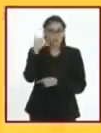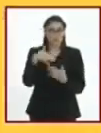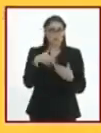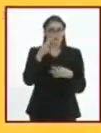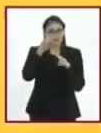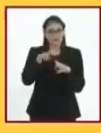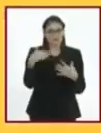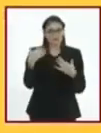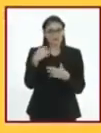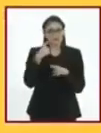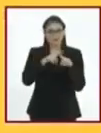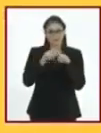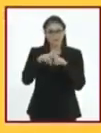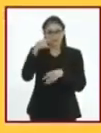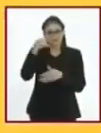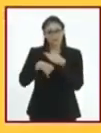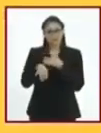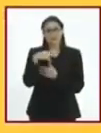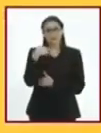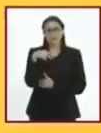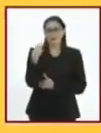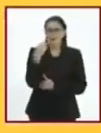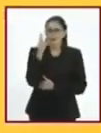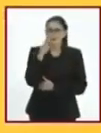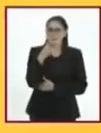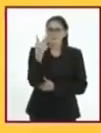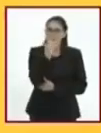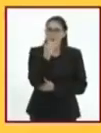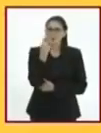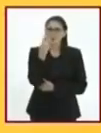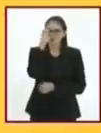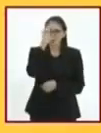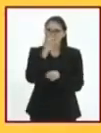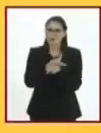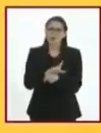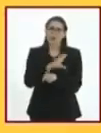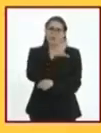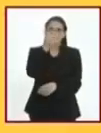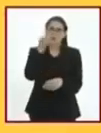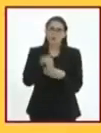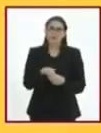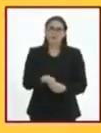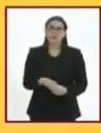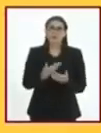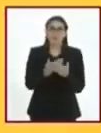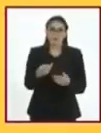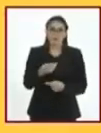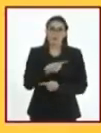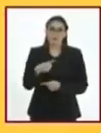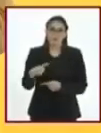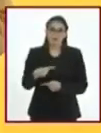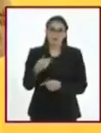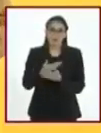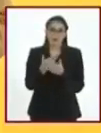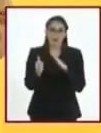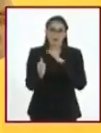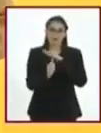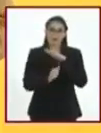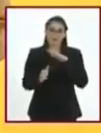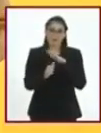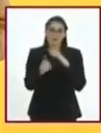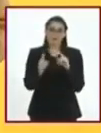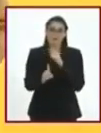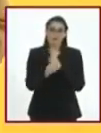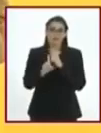cultural. También queremos recordarles que debemos ser muy pacientes ante la situación que estamos viviendo. Sabemos que